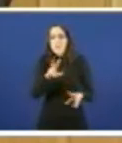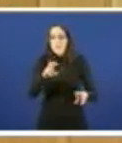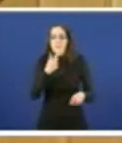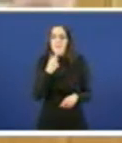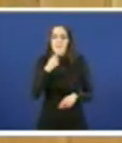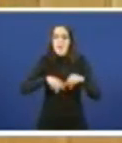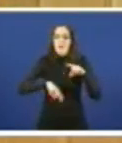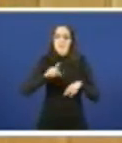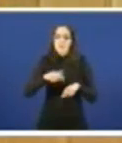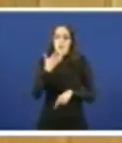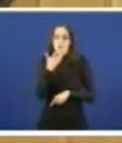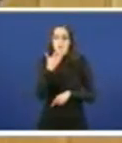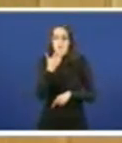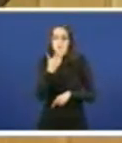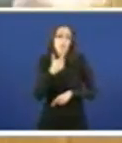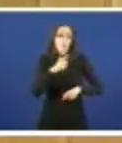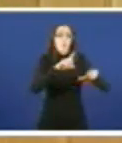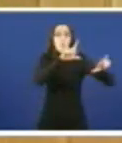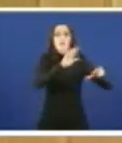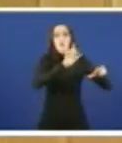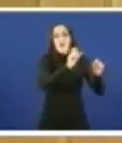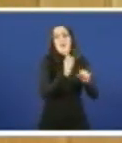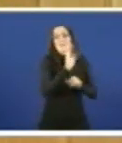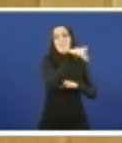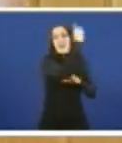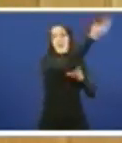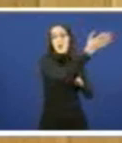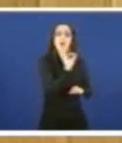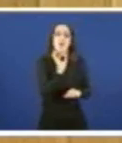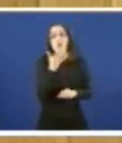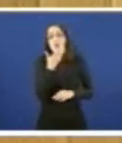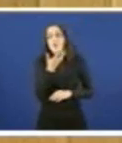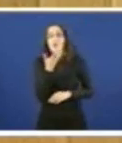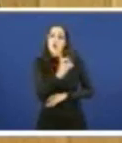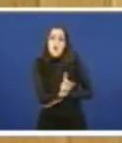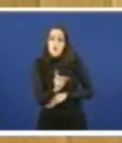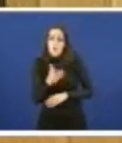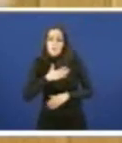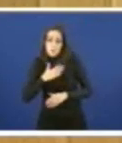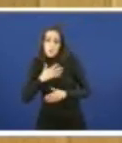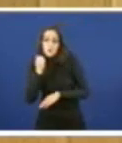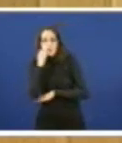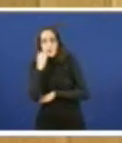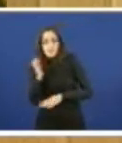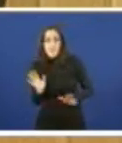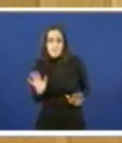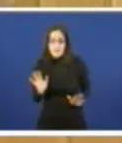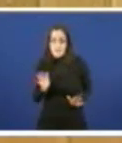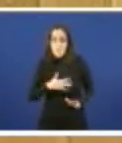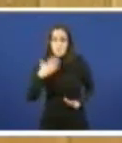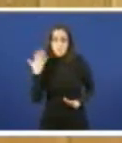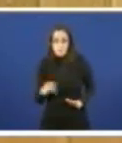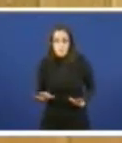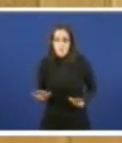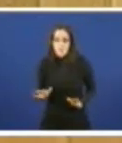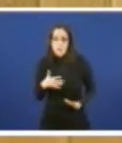un cuarto propio de Virginia Woolf que os prólogos de Rosalía de Castro. Pensemos, estamos falando de prólogos escritos 70 ou